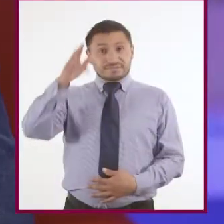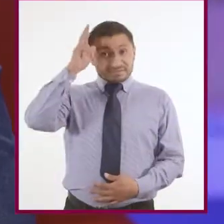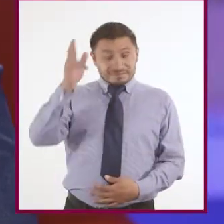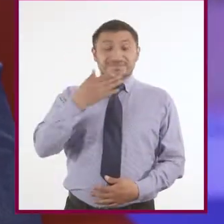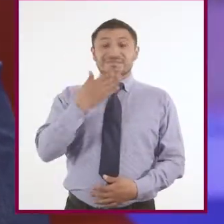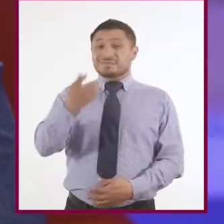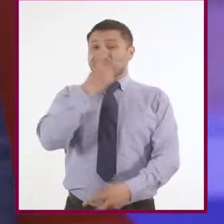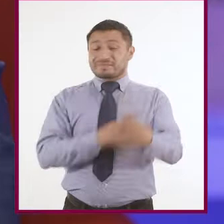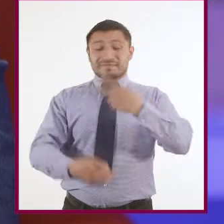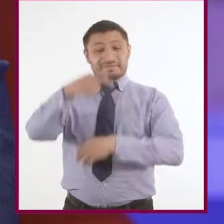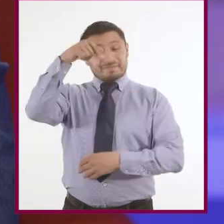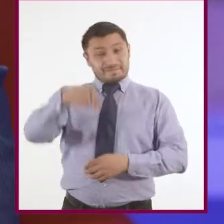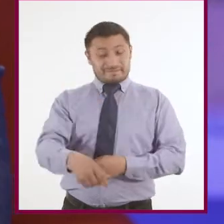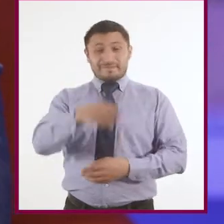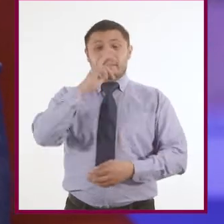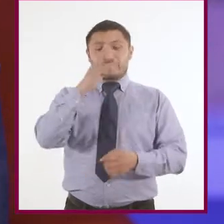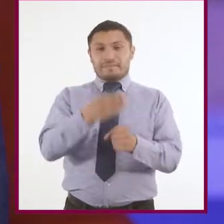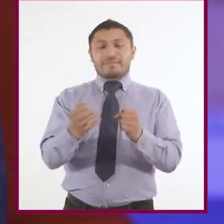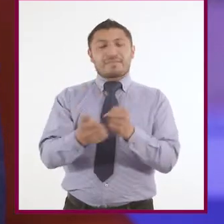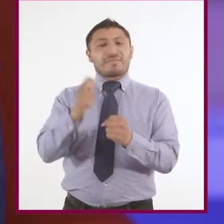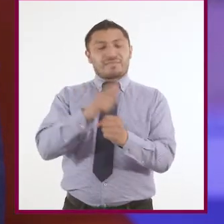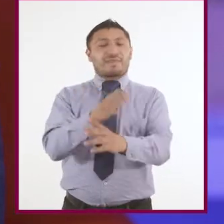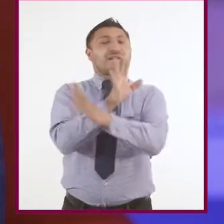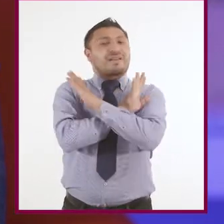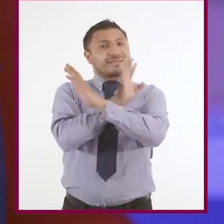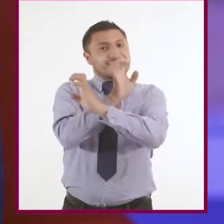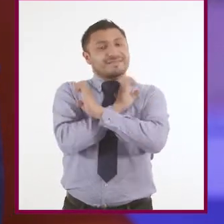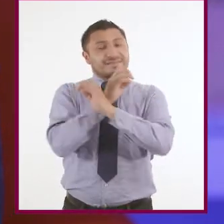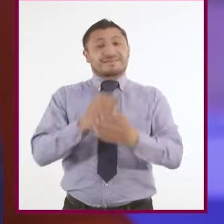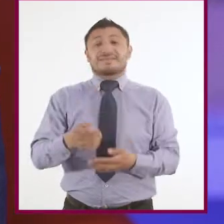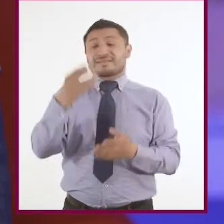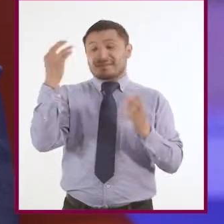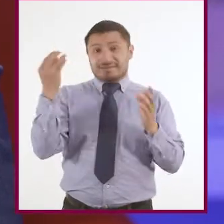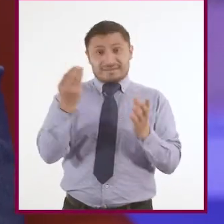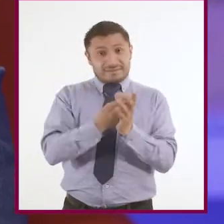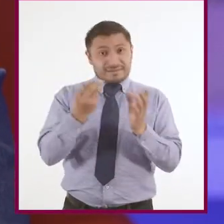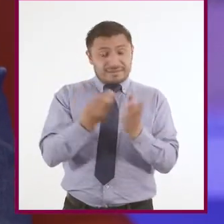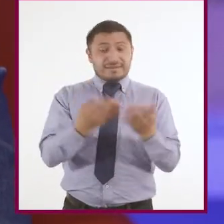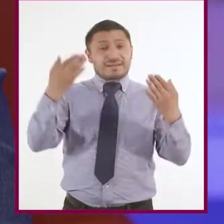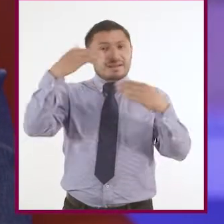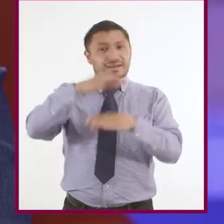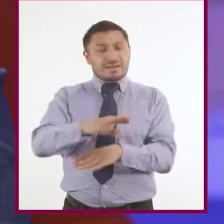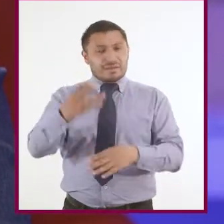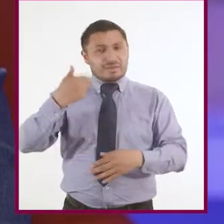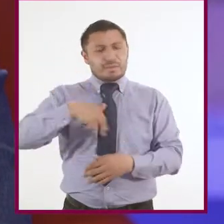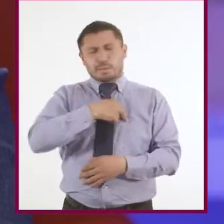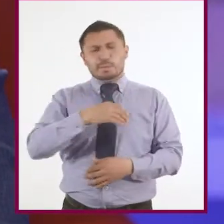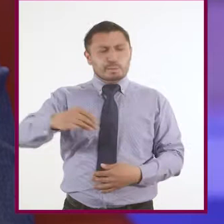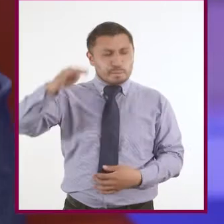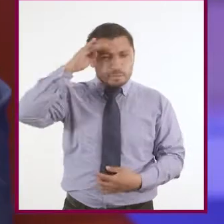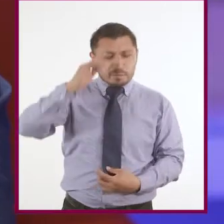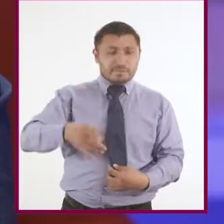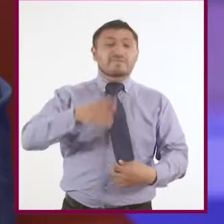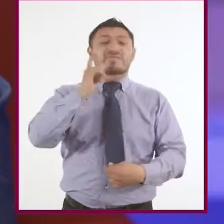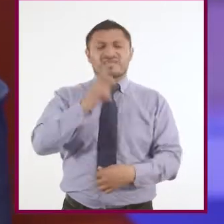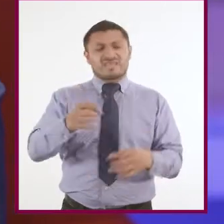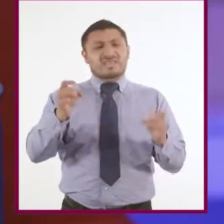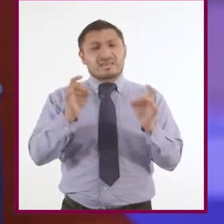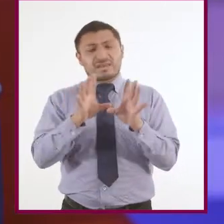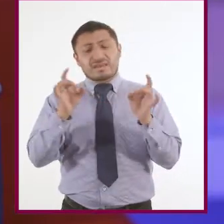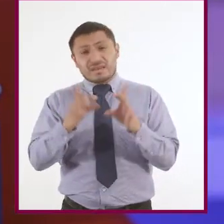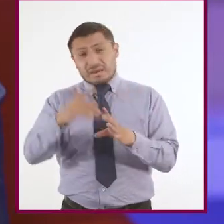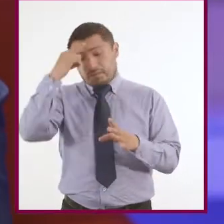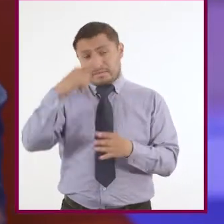Hola, bienvenidas y bienvenidos a Responsabilidad Social, Cívica y Ética, un programa donde tratamos de hacernos las preguntas que detonen acciones para